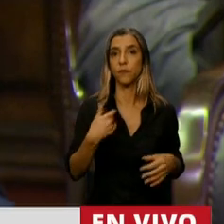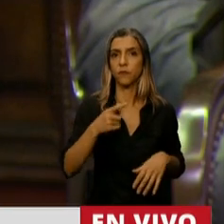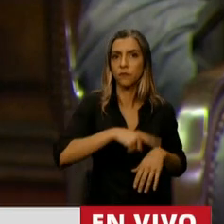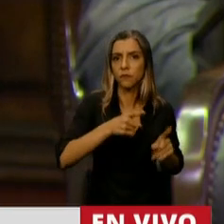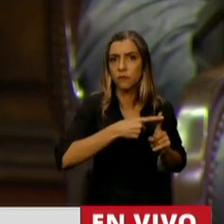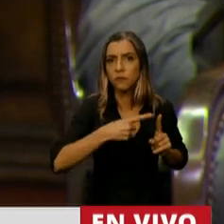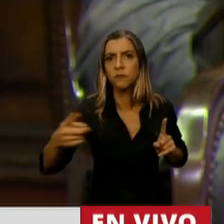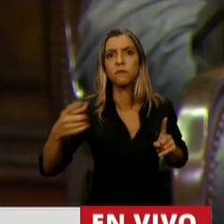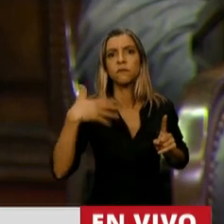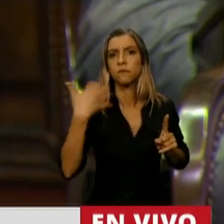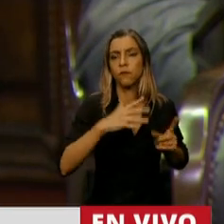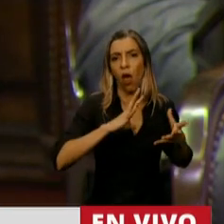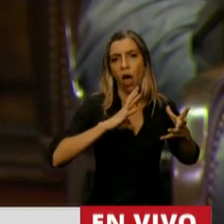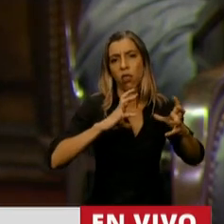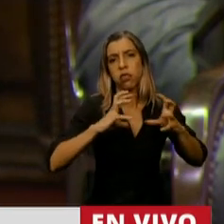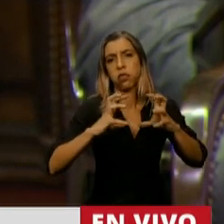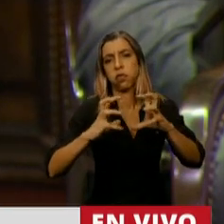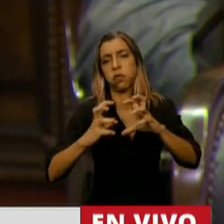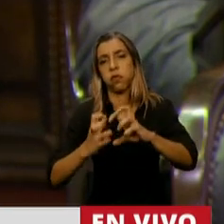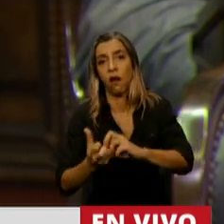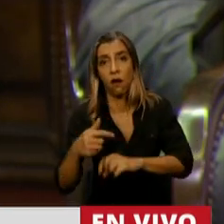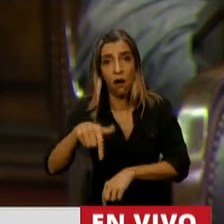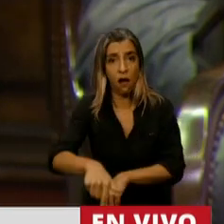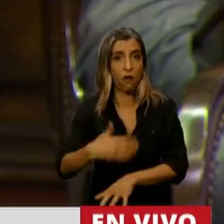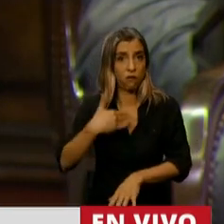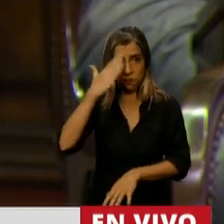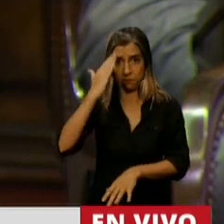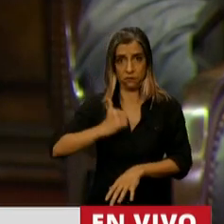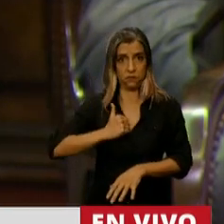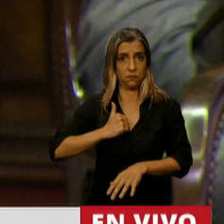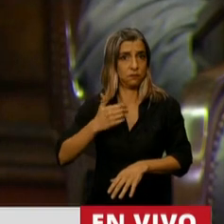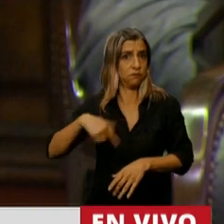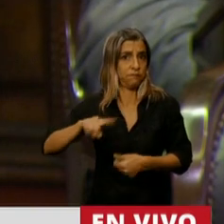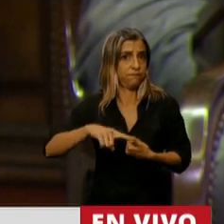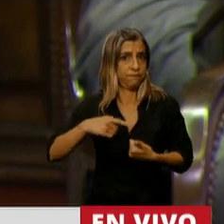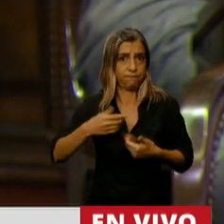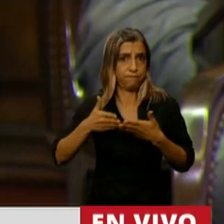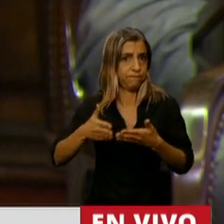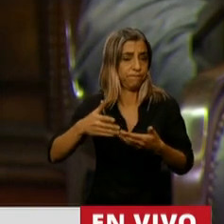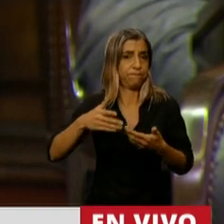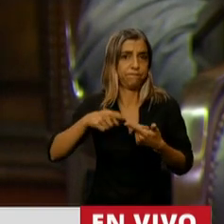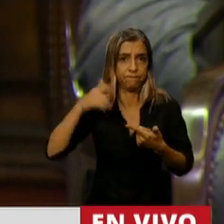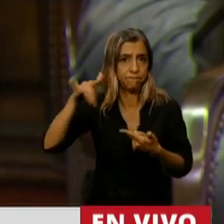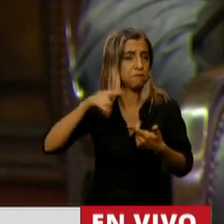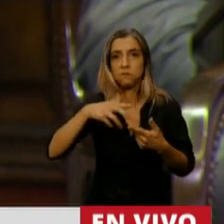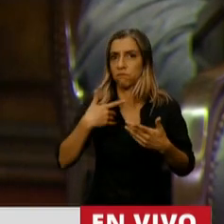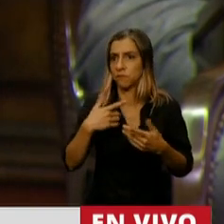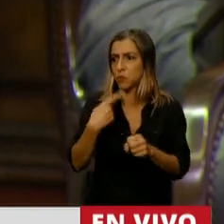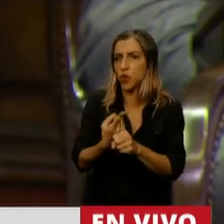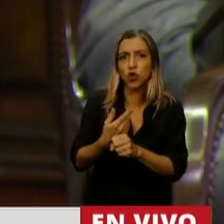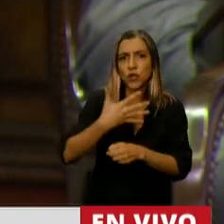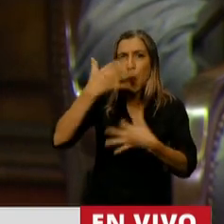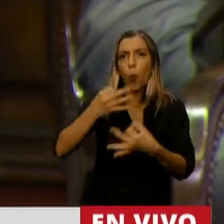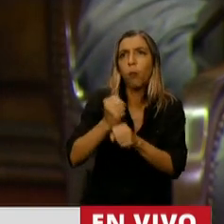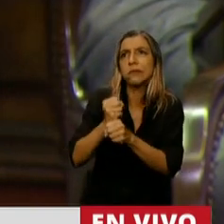como consecuencia que nuestras fuerzas armadas no estén en condiciones materiales de cumplir su misión principal